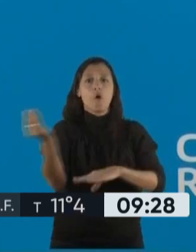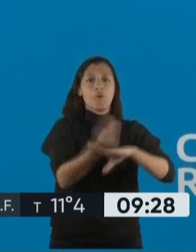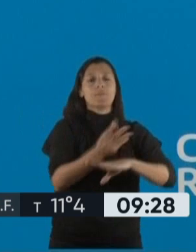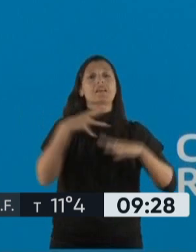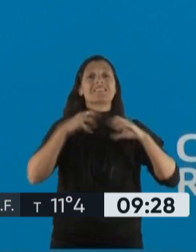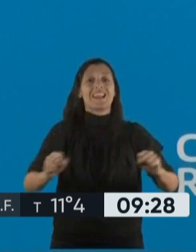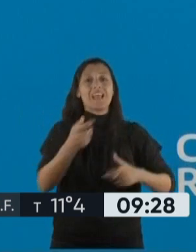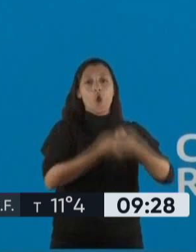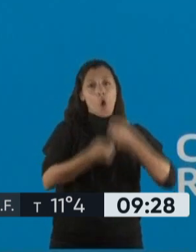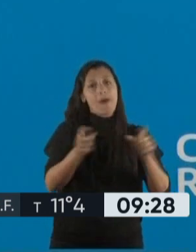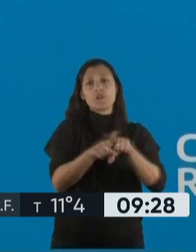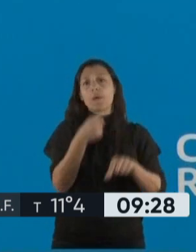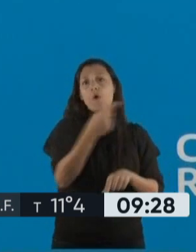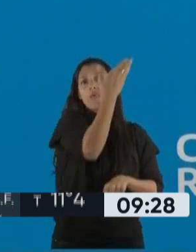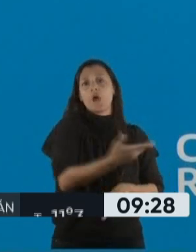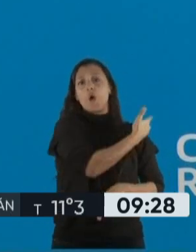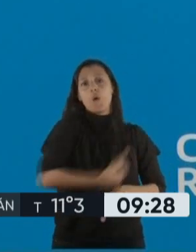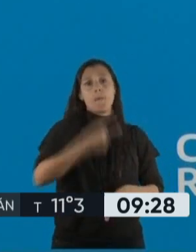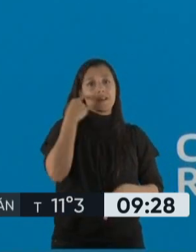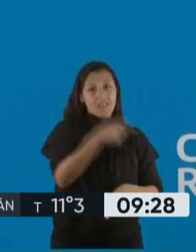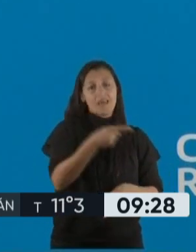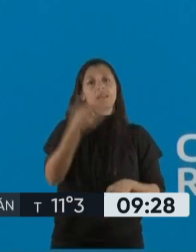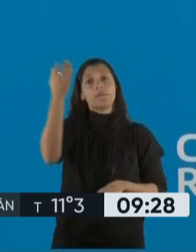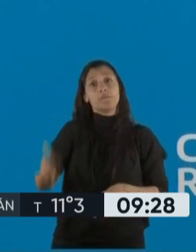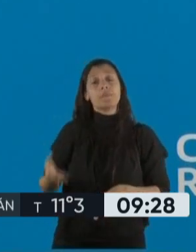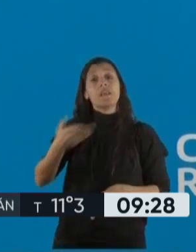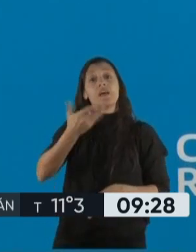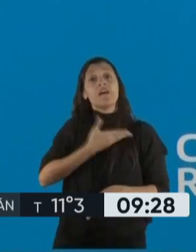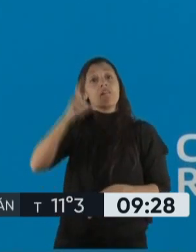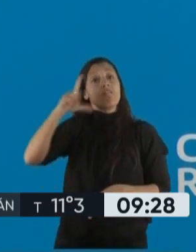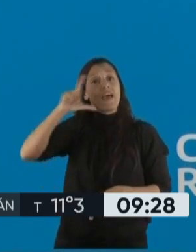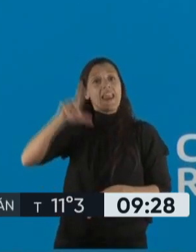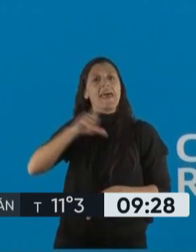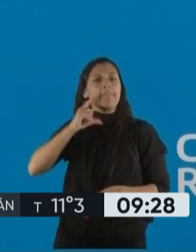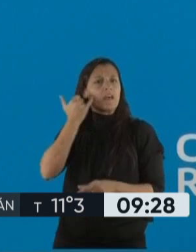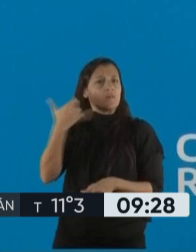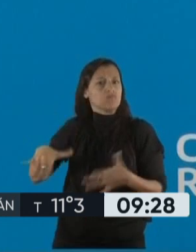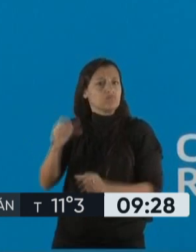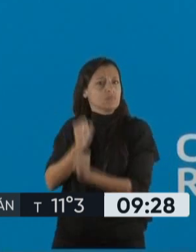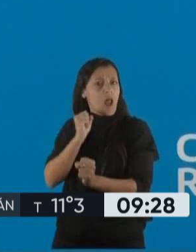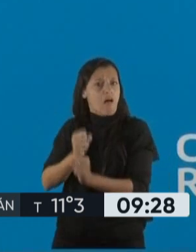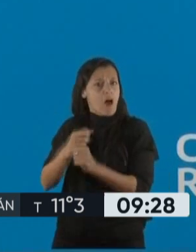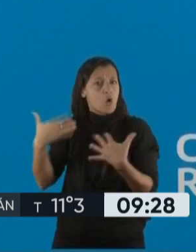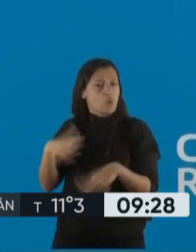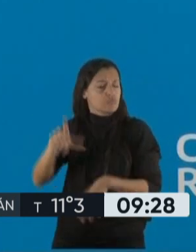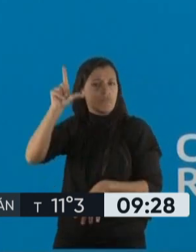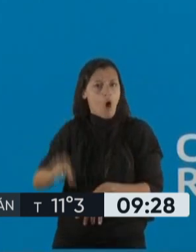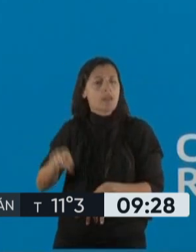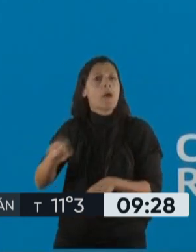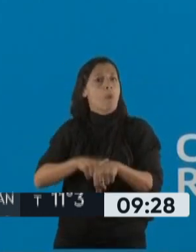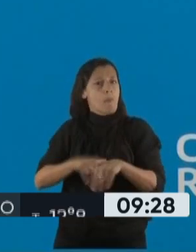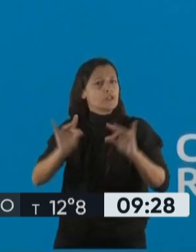secretario de Comercio. Como dijo el presidente, el secretario Feletti llevó adelante una gran tarea en un momento muy difícil. Le tocó lidiar